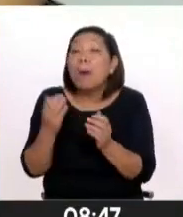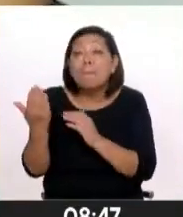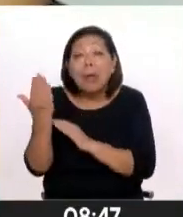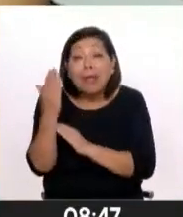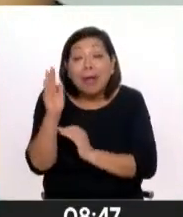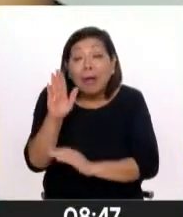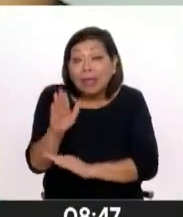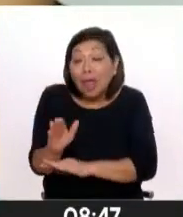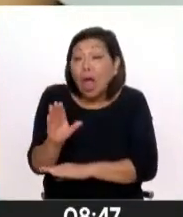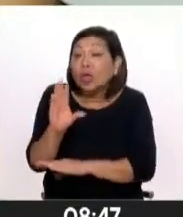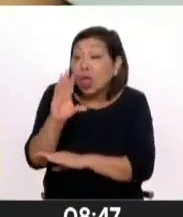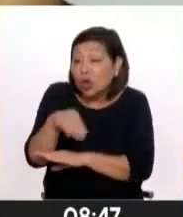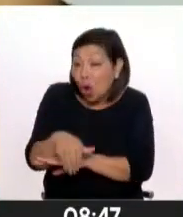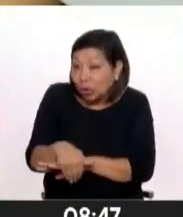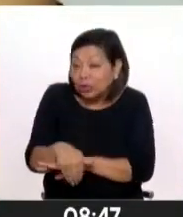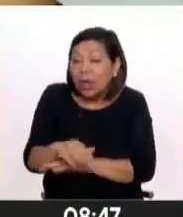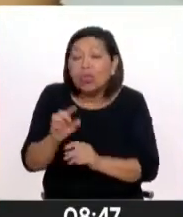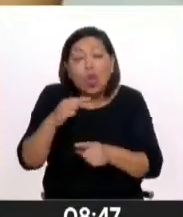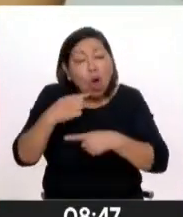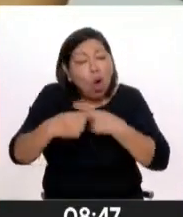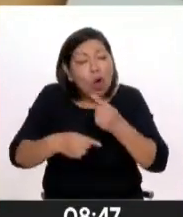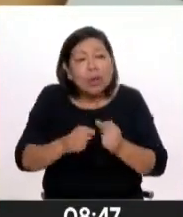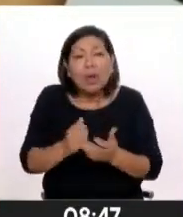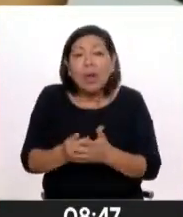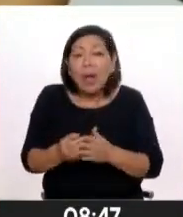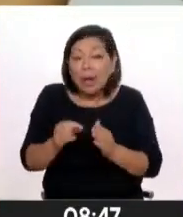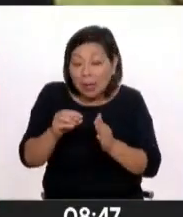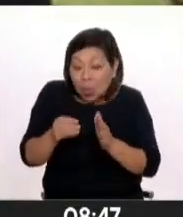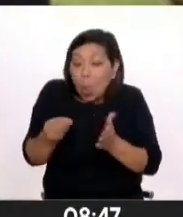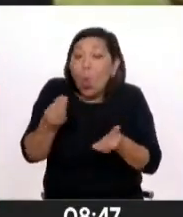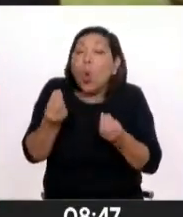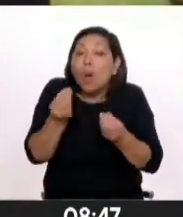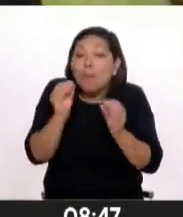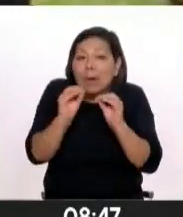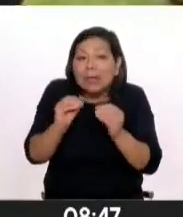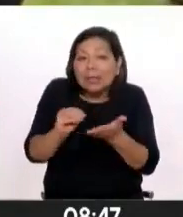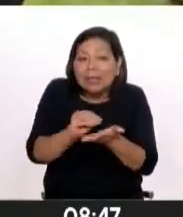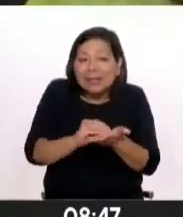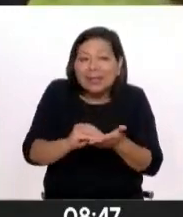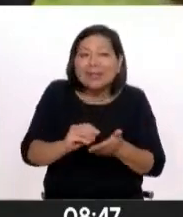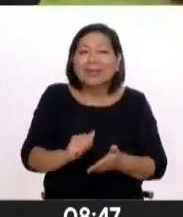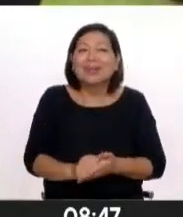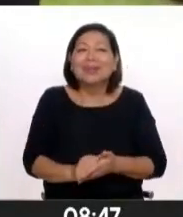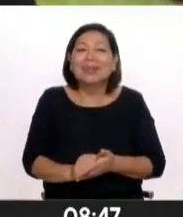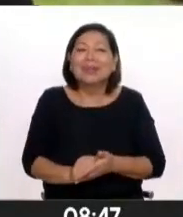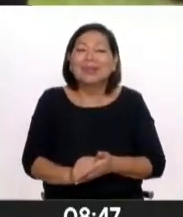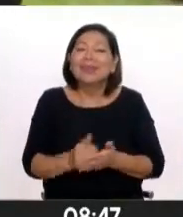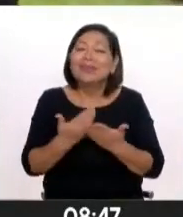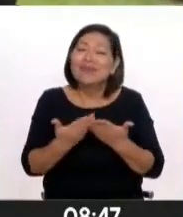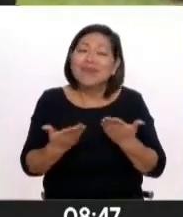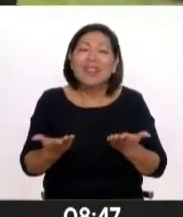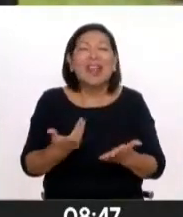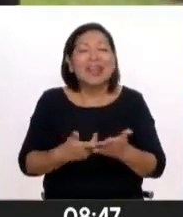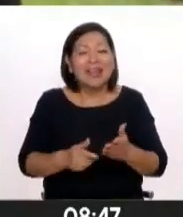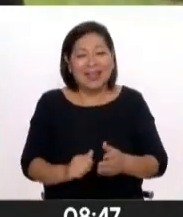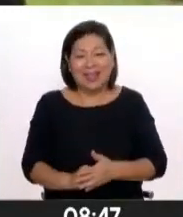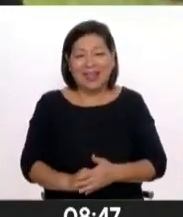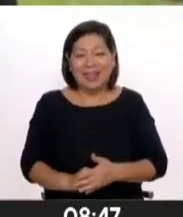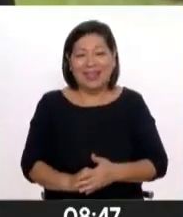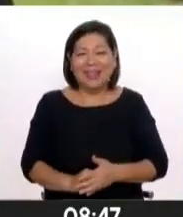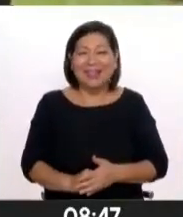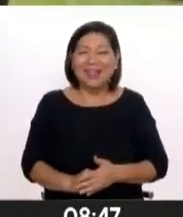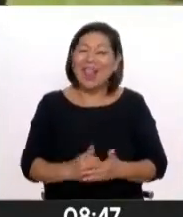con alcohol, todos los días, desde abajo hacia arriba. Es un extravío, es un inquieto, es un